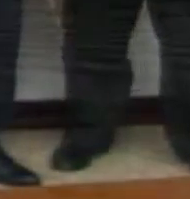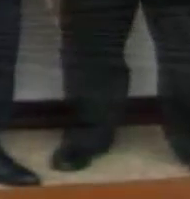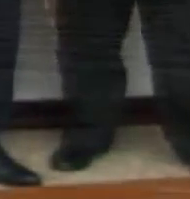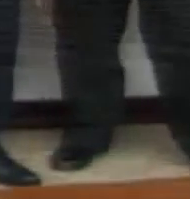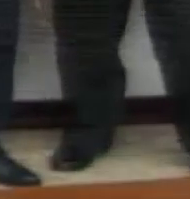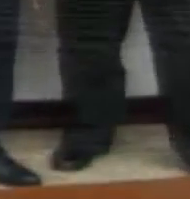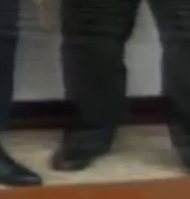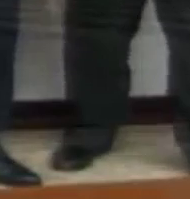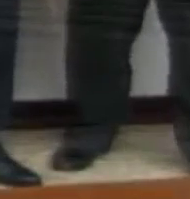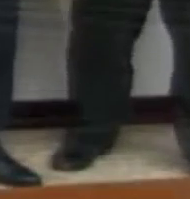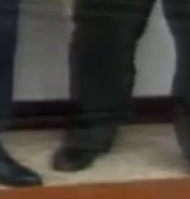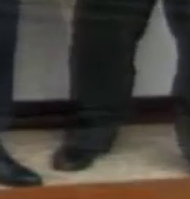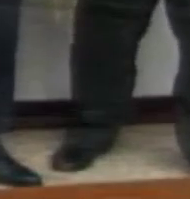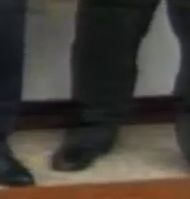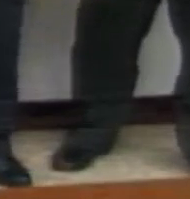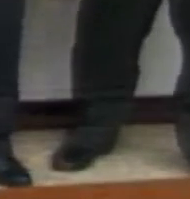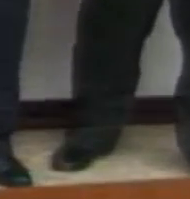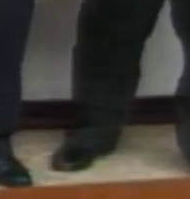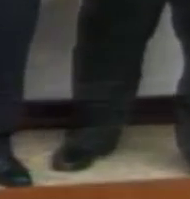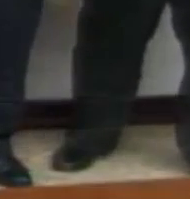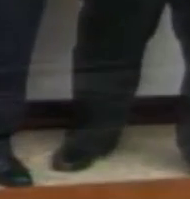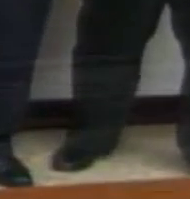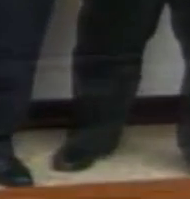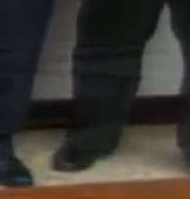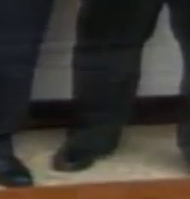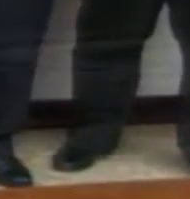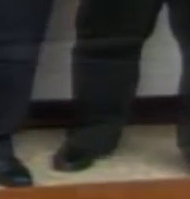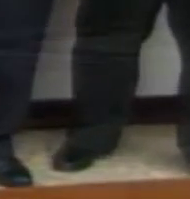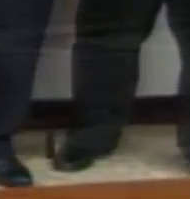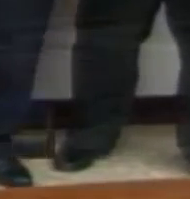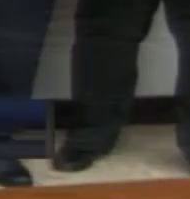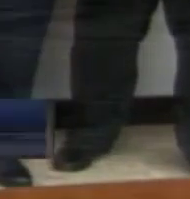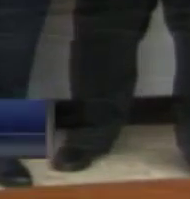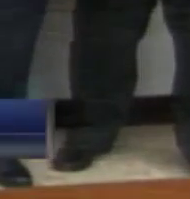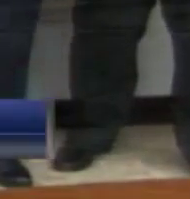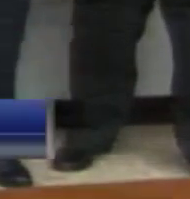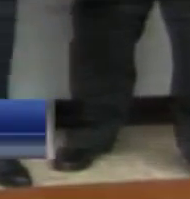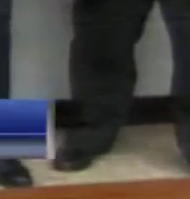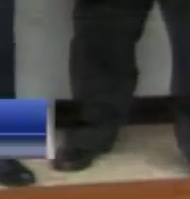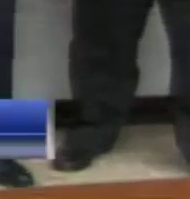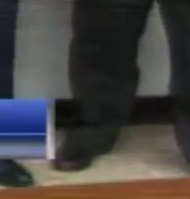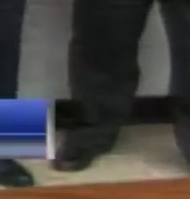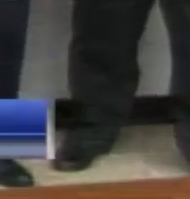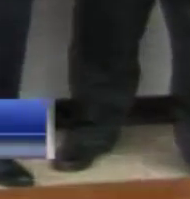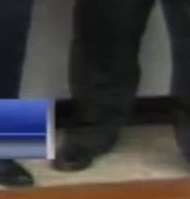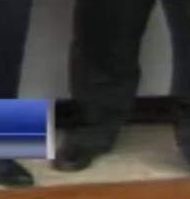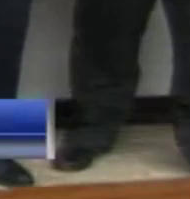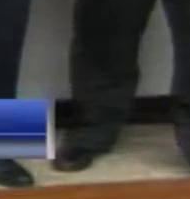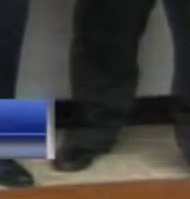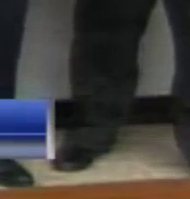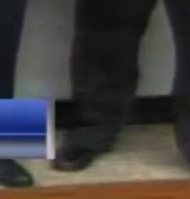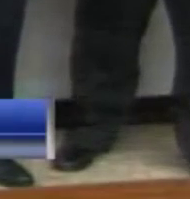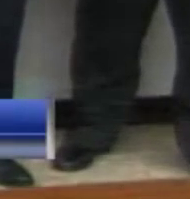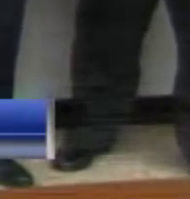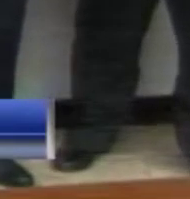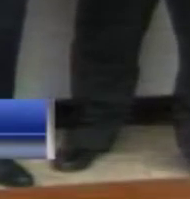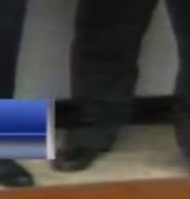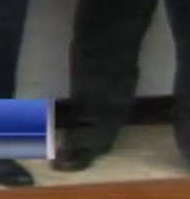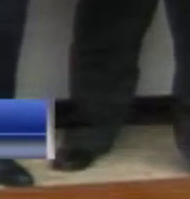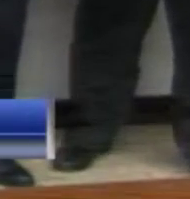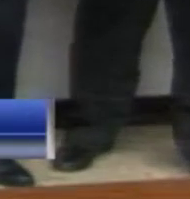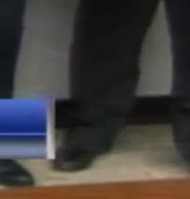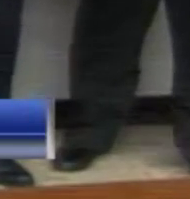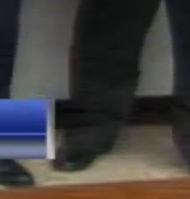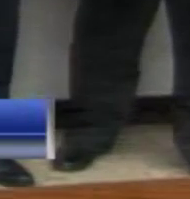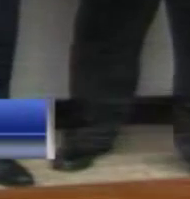van a acompañar durante esta conferencia. Señor ministro, tenemos algunas preguntas de los compañeros de los medios de comunicación. Vamos a iniciar